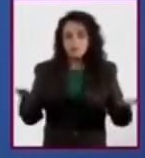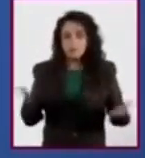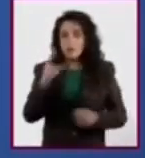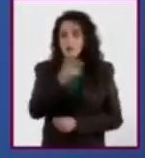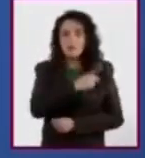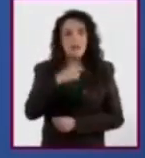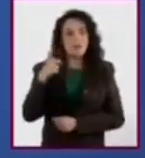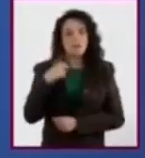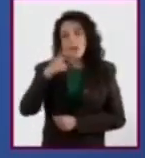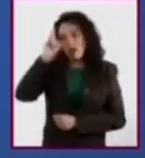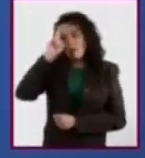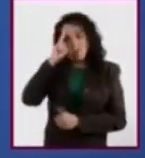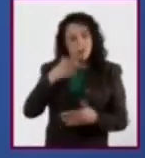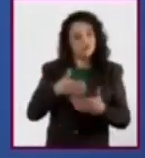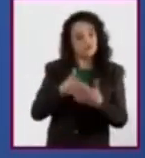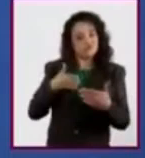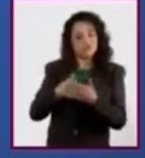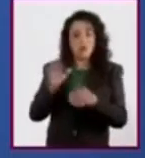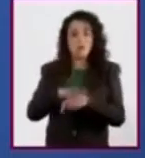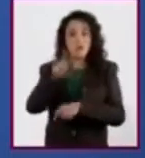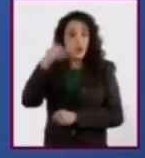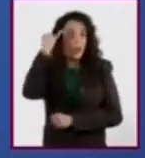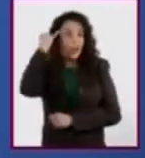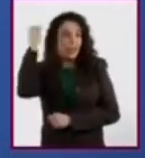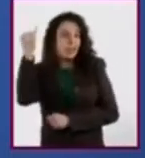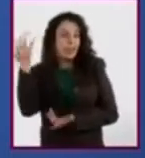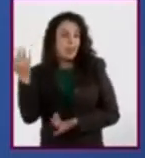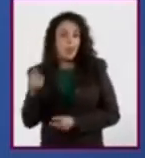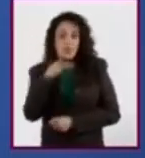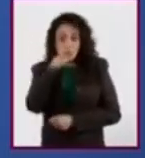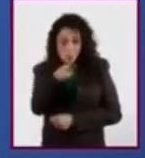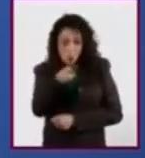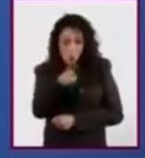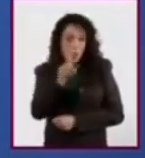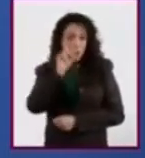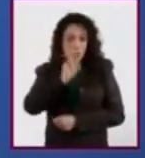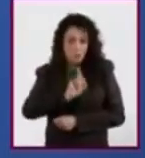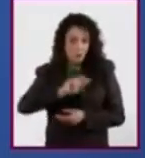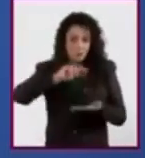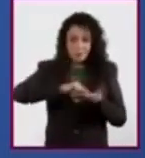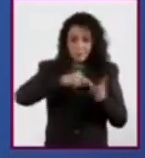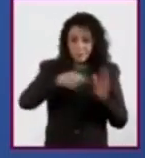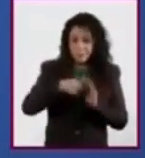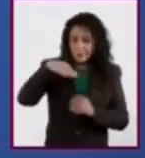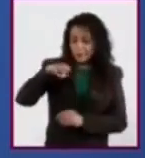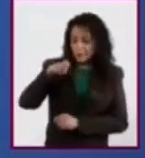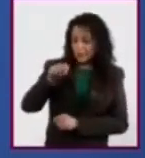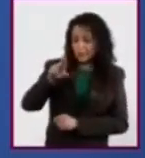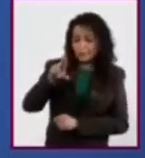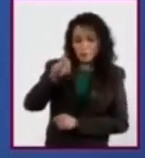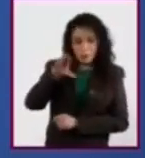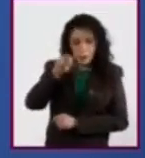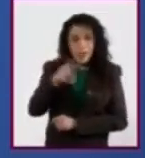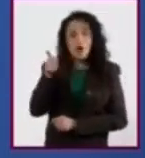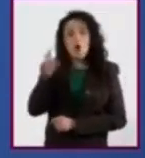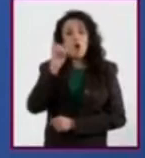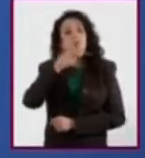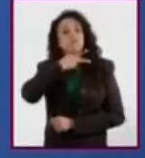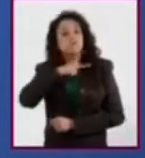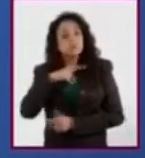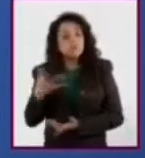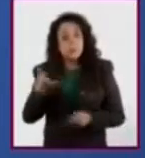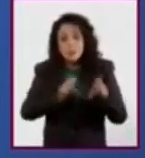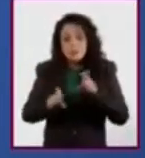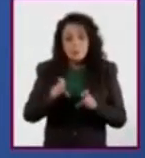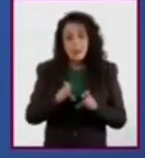deben limitarla por ideas preconcebidas como ¿tú ingeniera en mecatrónica o en petroquímica? Esas son carreras